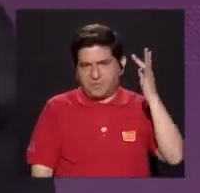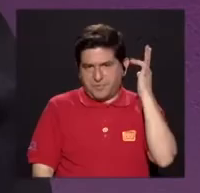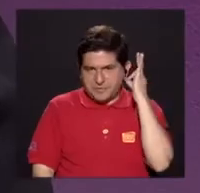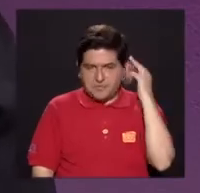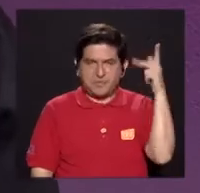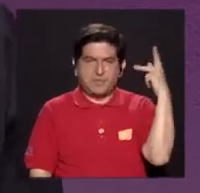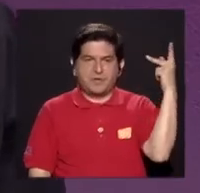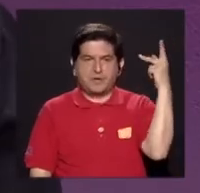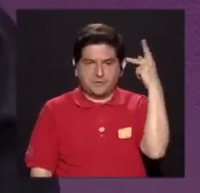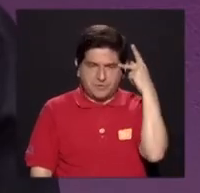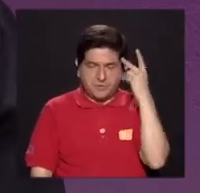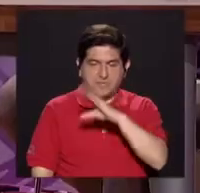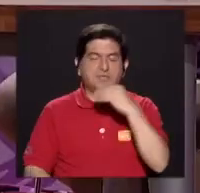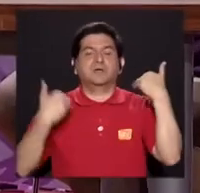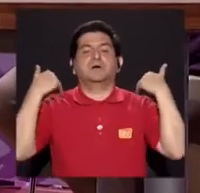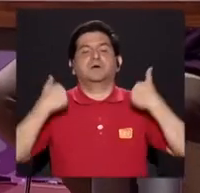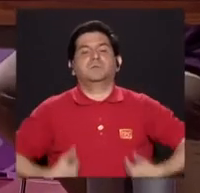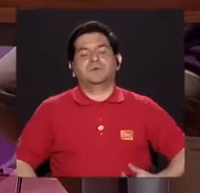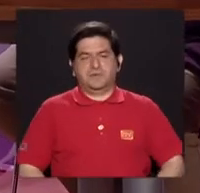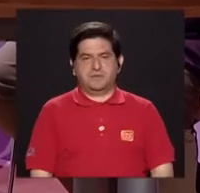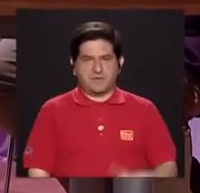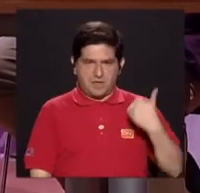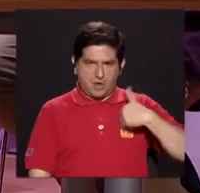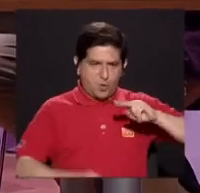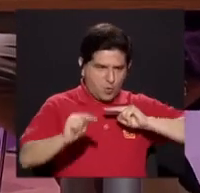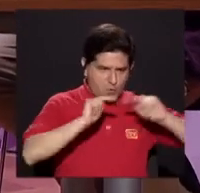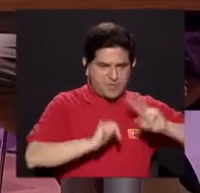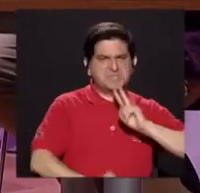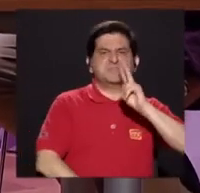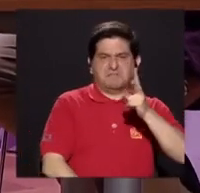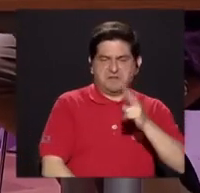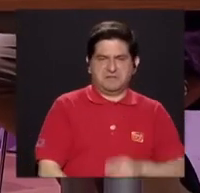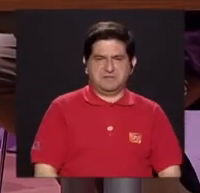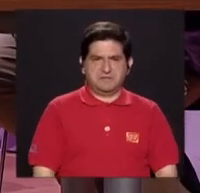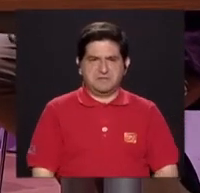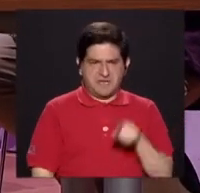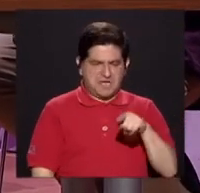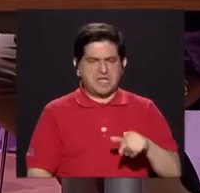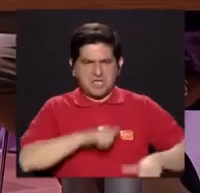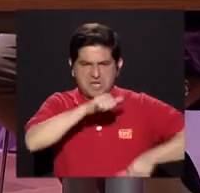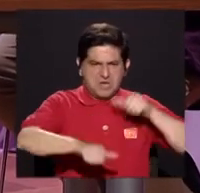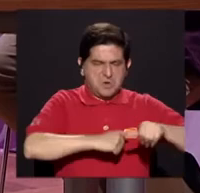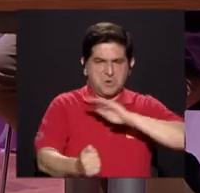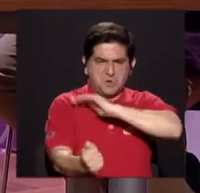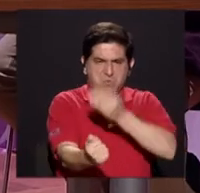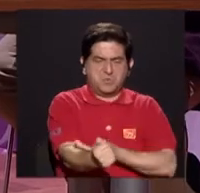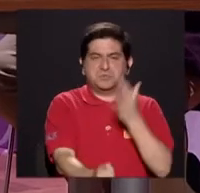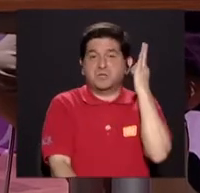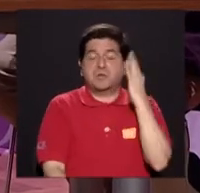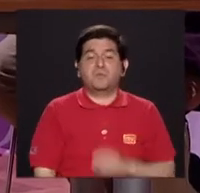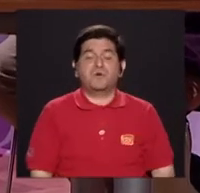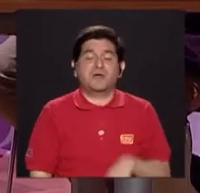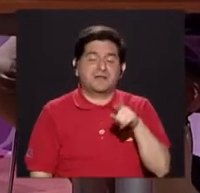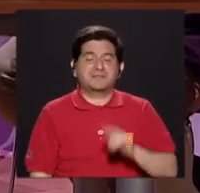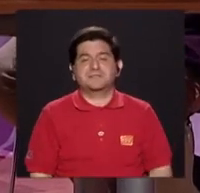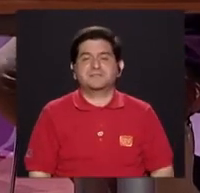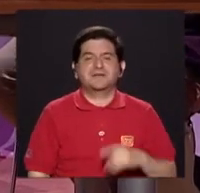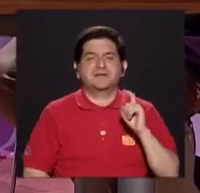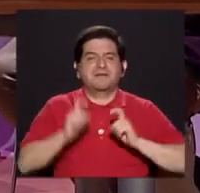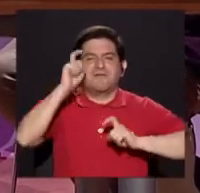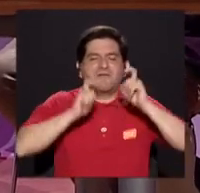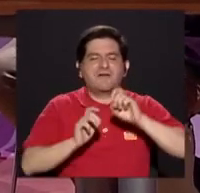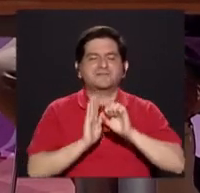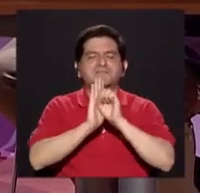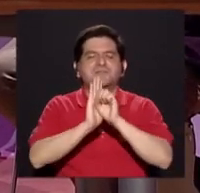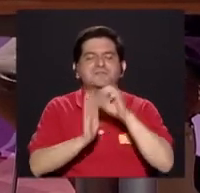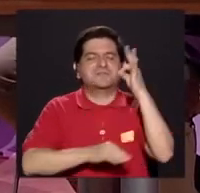en la política y en la humanidad. O sea, los hombres negociando en serio y de verdad por el poder, y las mujeres haciendo gestos simbólicos.